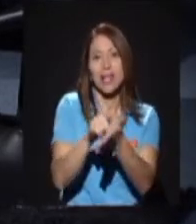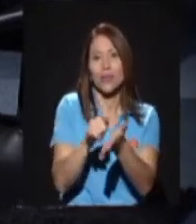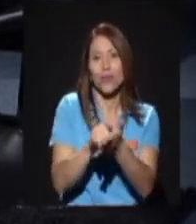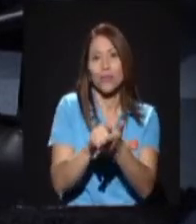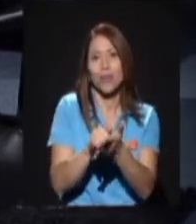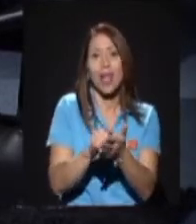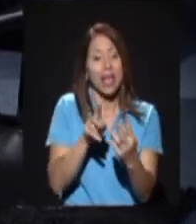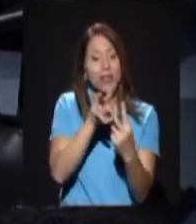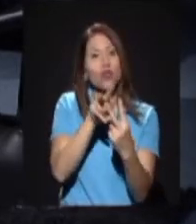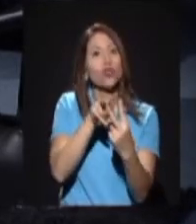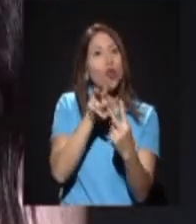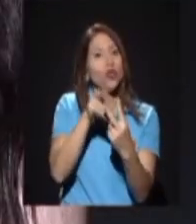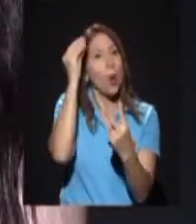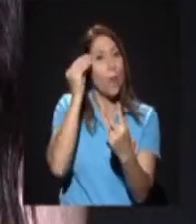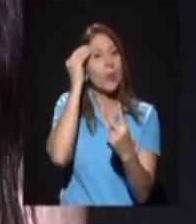discursos que nosotros tenemos,